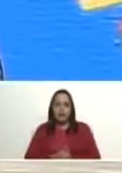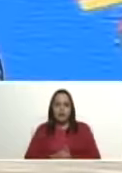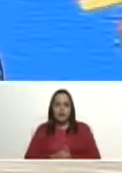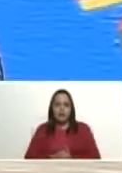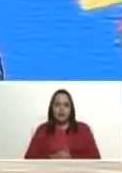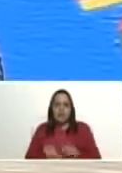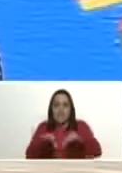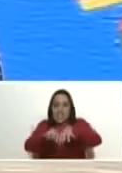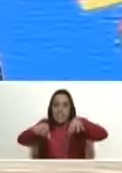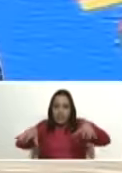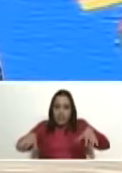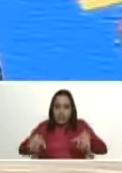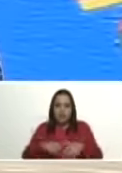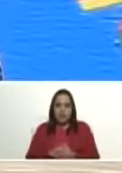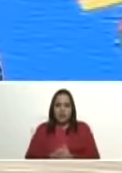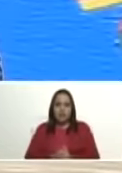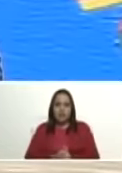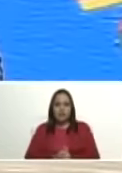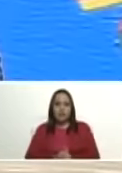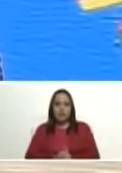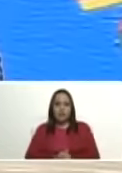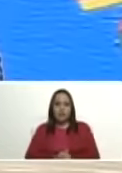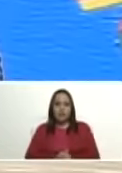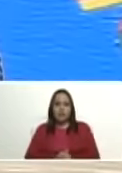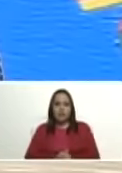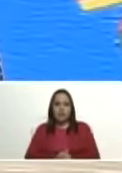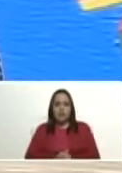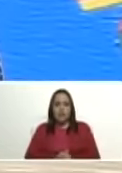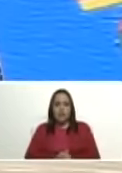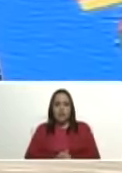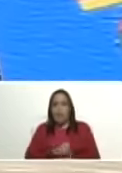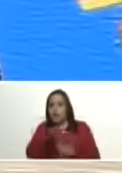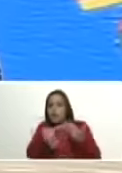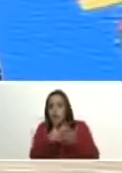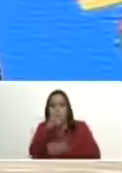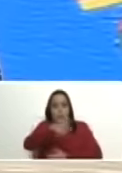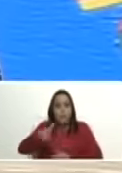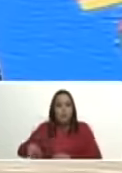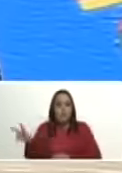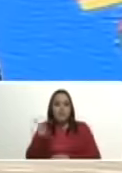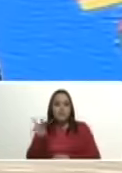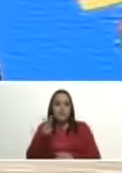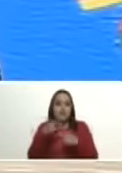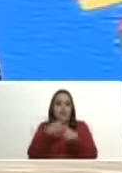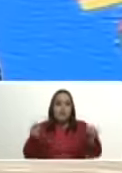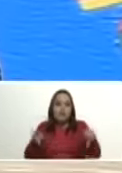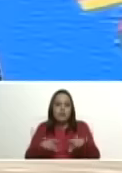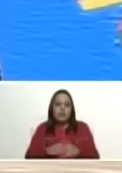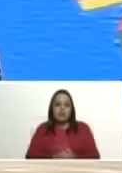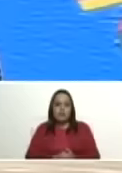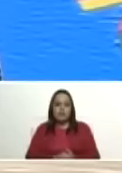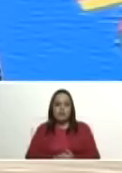y dividir a la opinión pública venezolana.